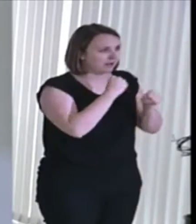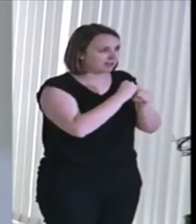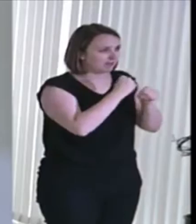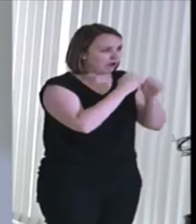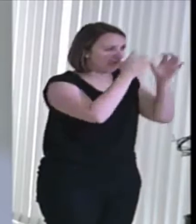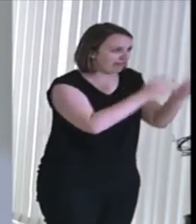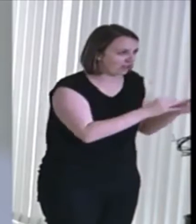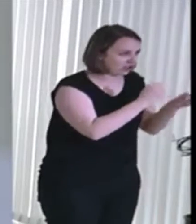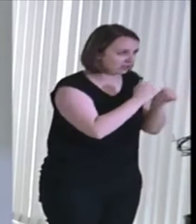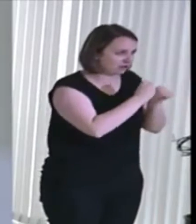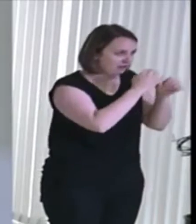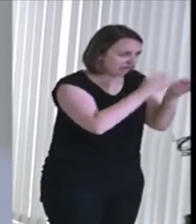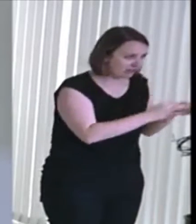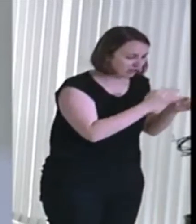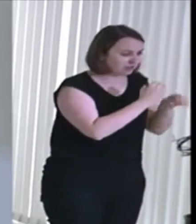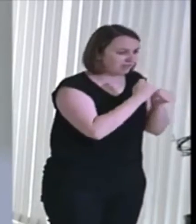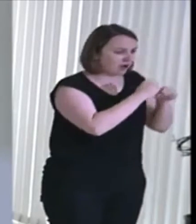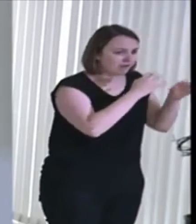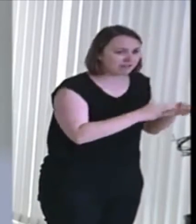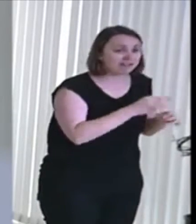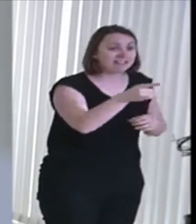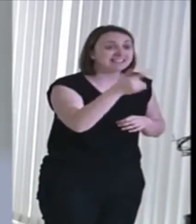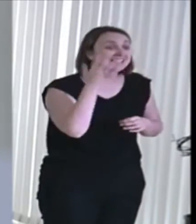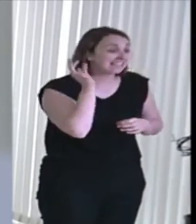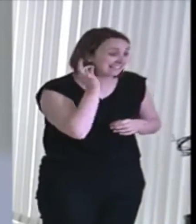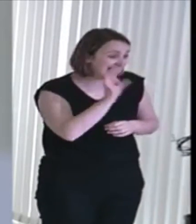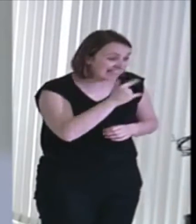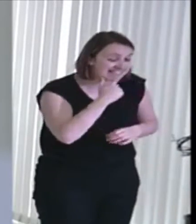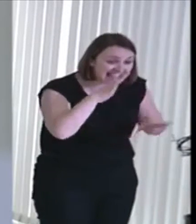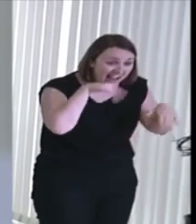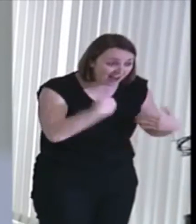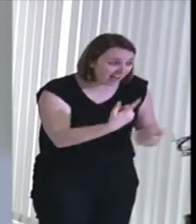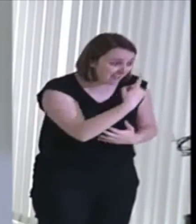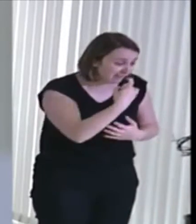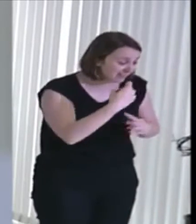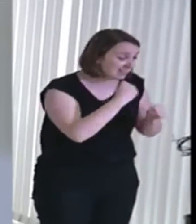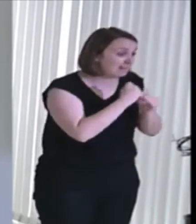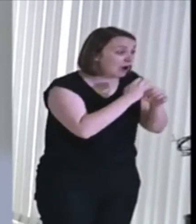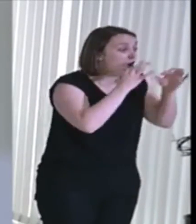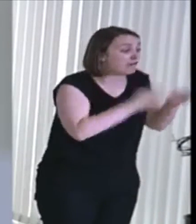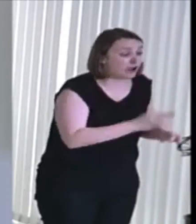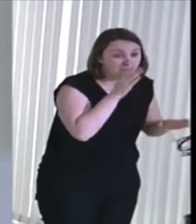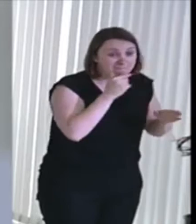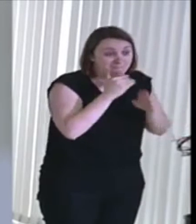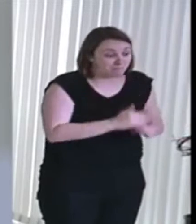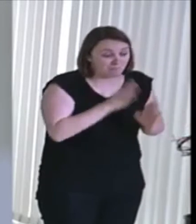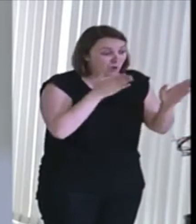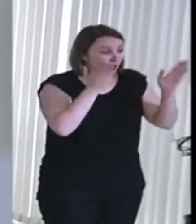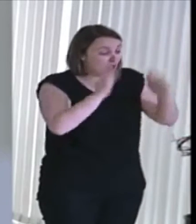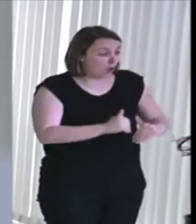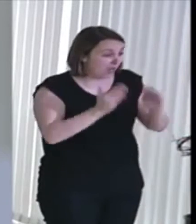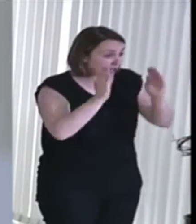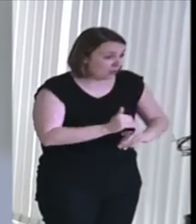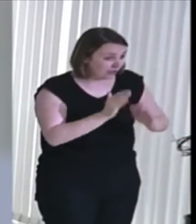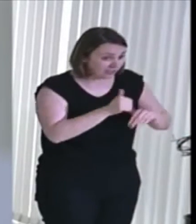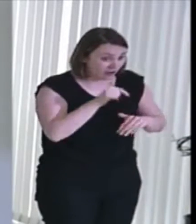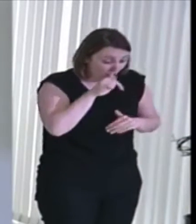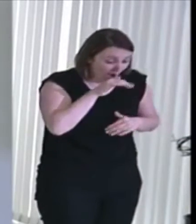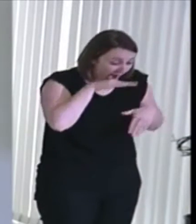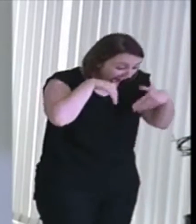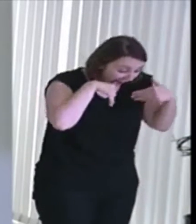fijo, esa es la seguridad. Es que no es necesario, porque es que ahora no hay trabajo fijo, sí. Es que no lo hay, es que no lo hay, es que hoy por